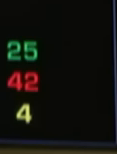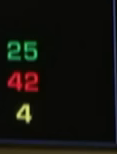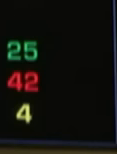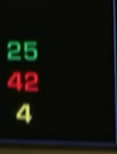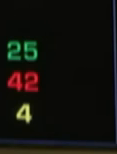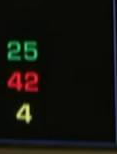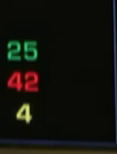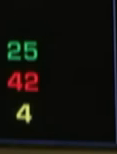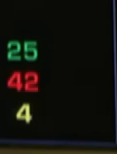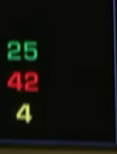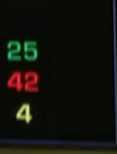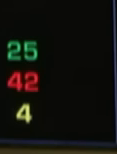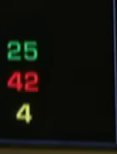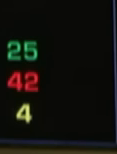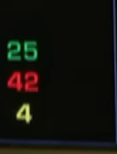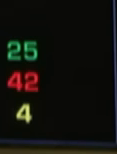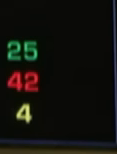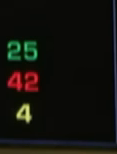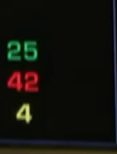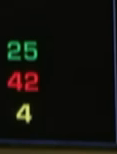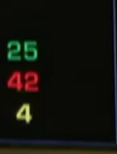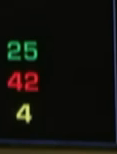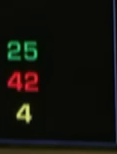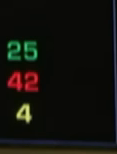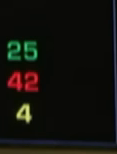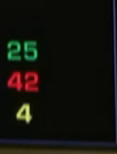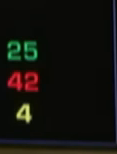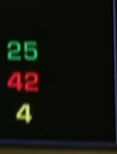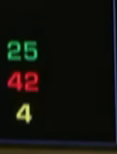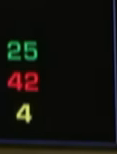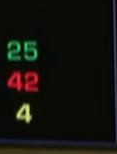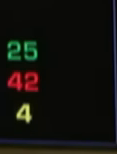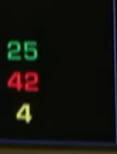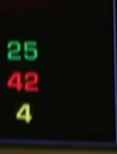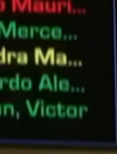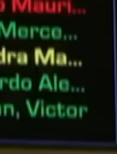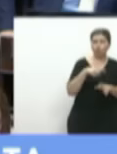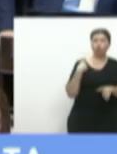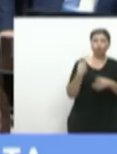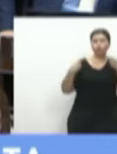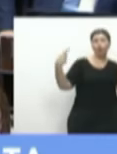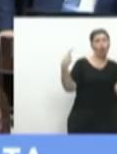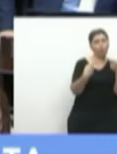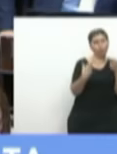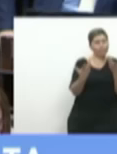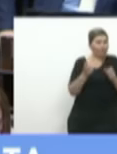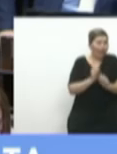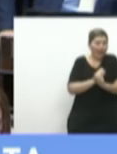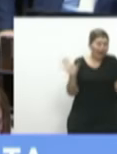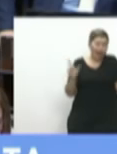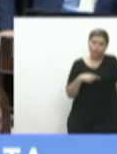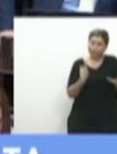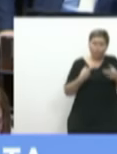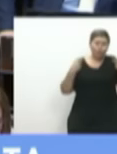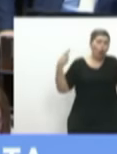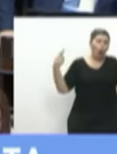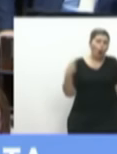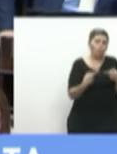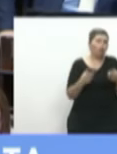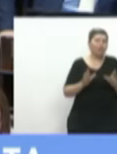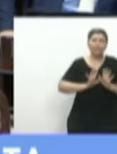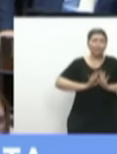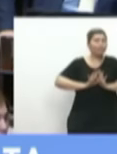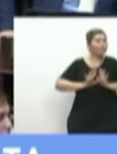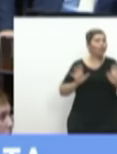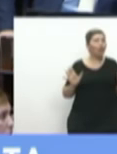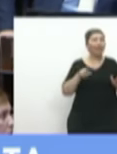tienen que colaborar, hay que hablar con los gobernadores. No me parece que pero viste, para que el kirchnerismo hoy no